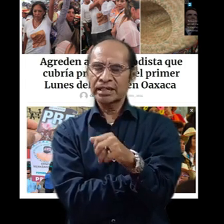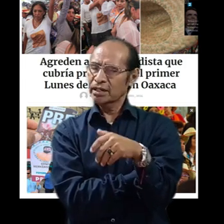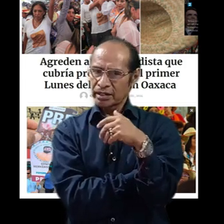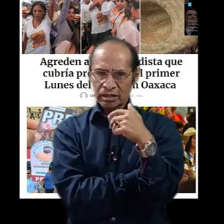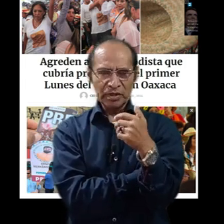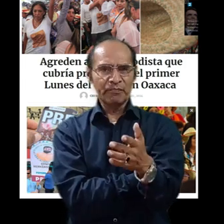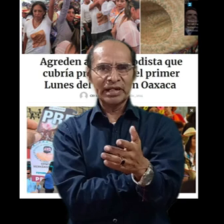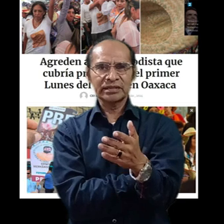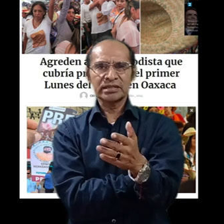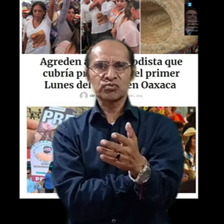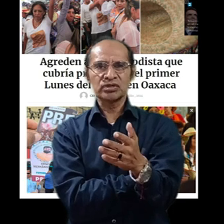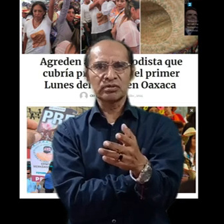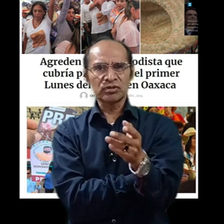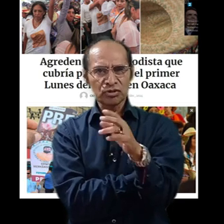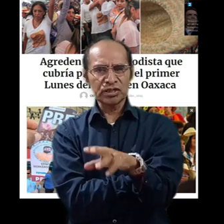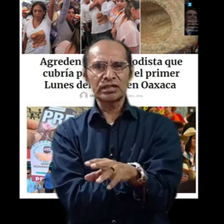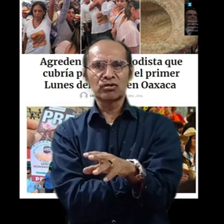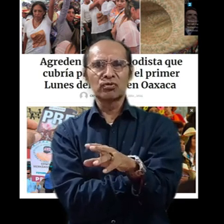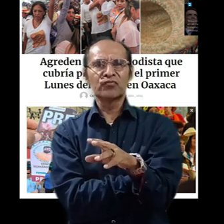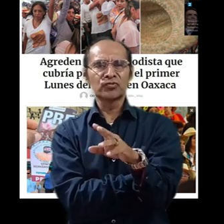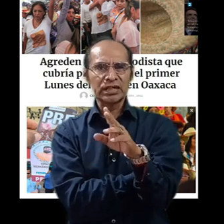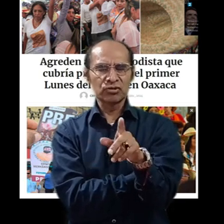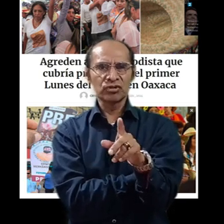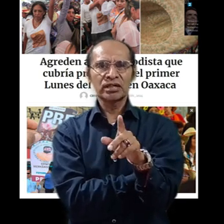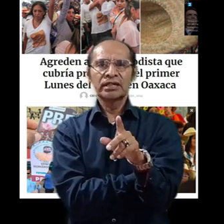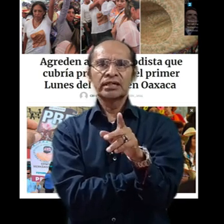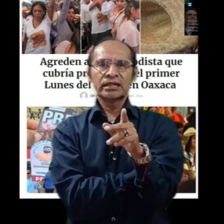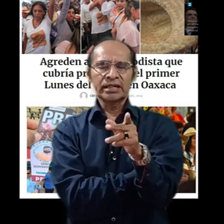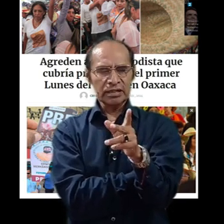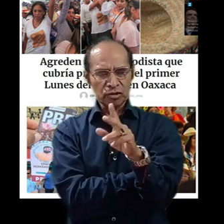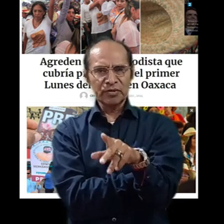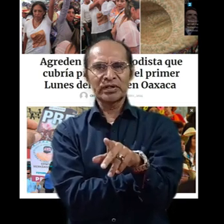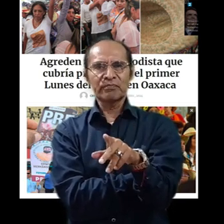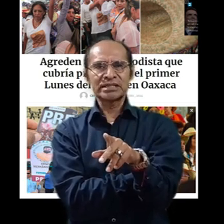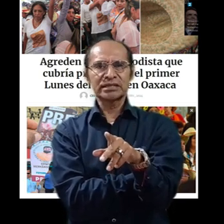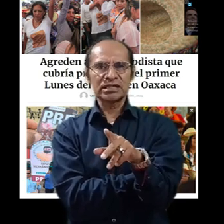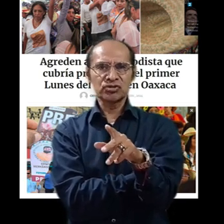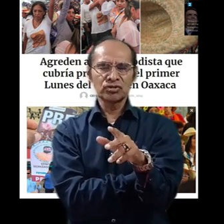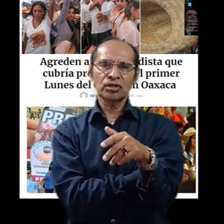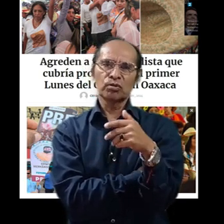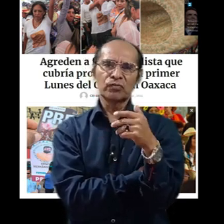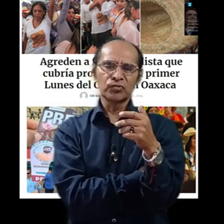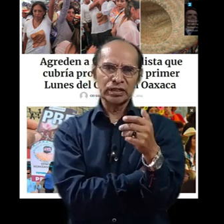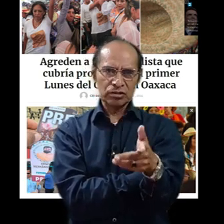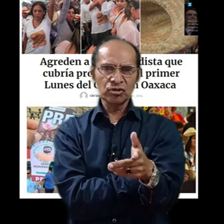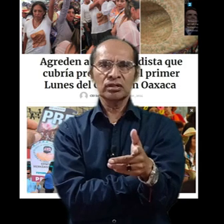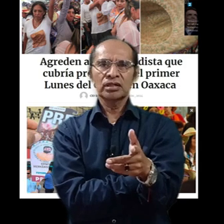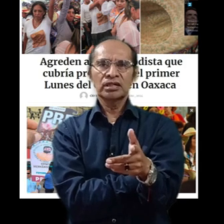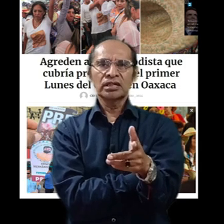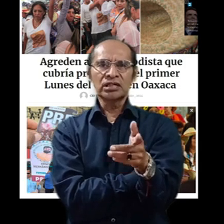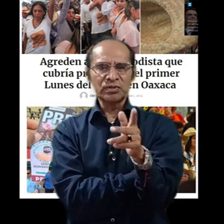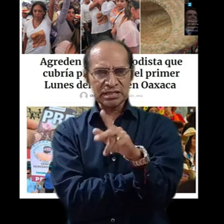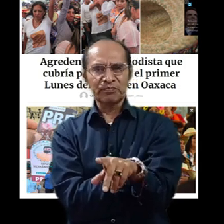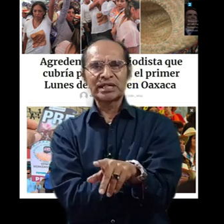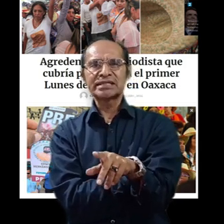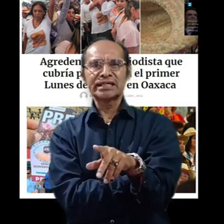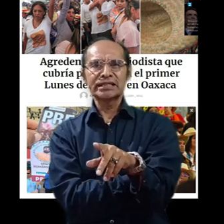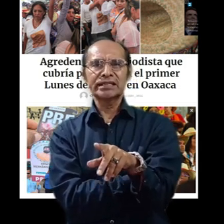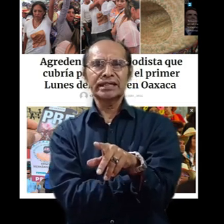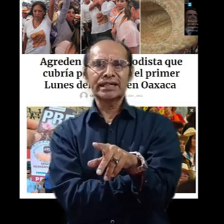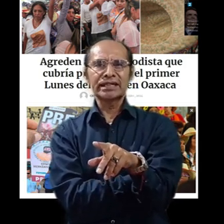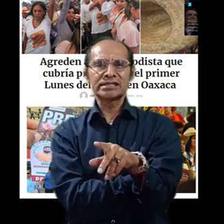periodistas de parte de su servidor y como fundador en mi representación como fundador y